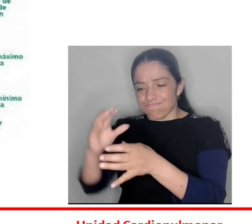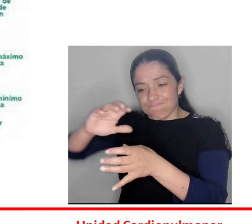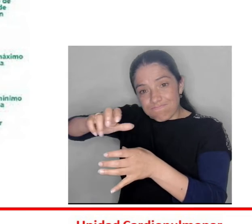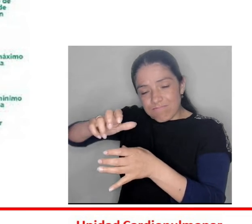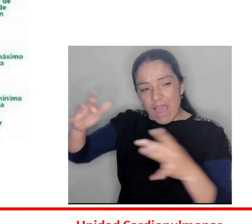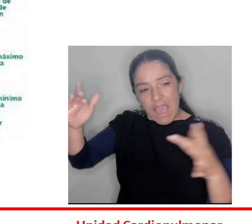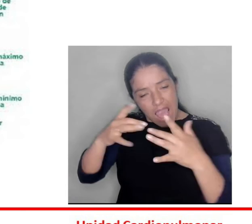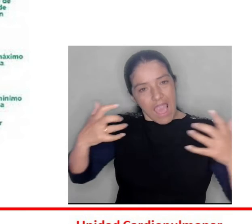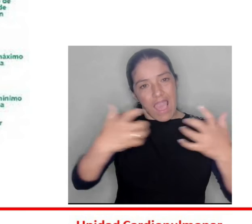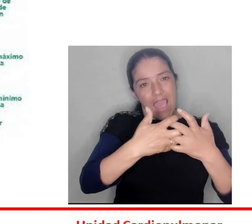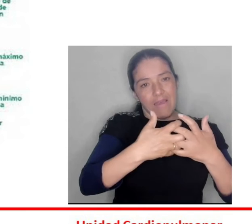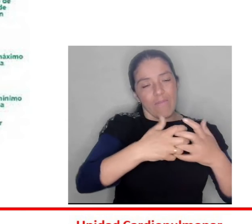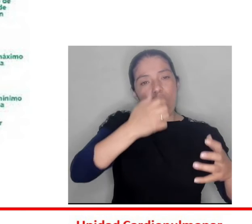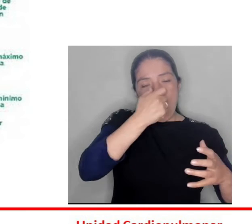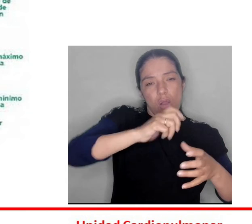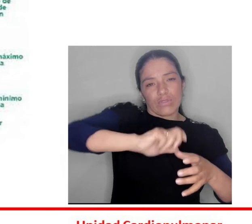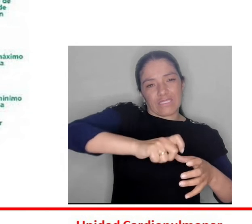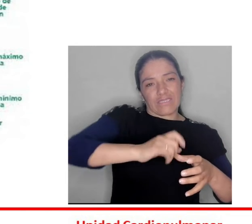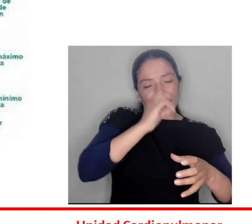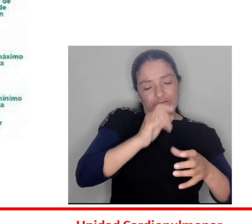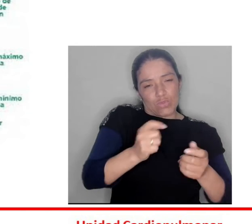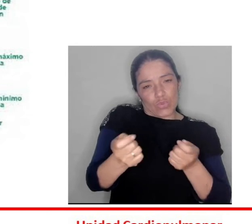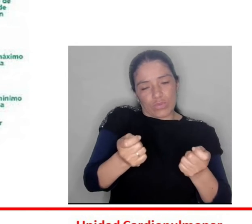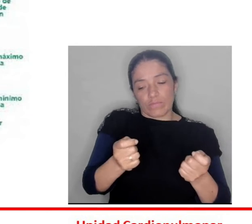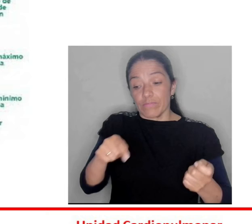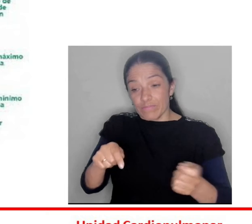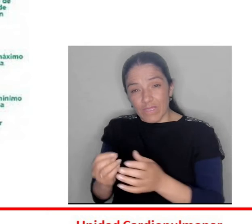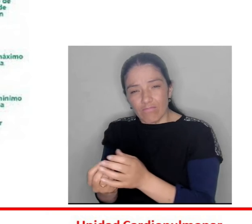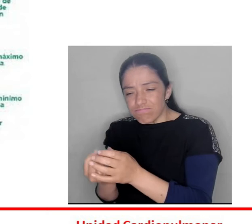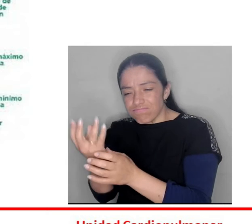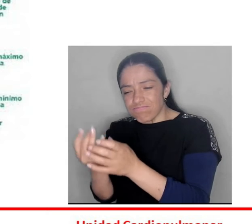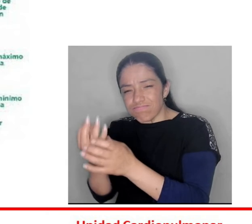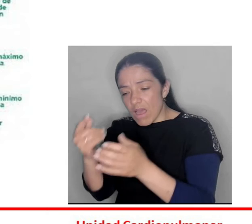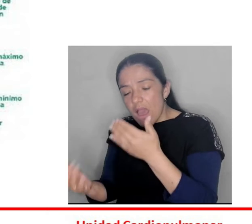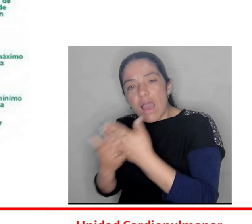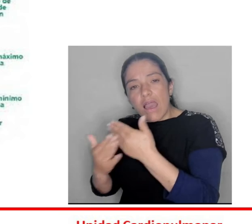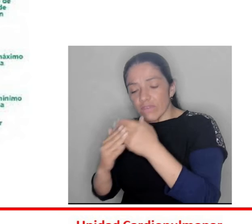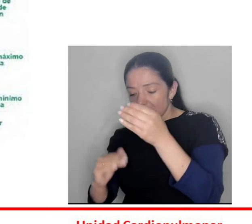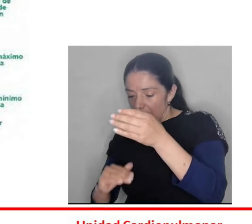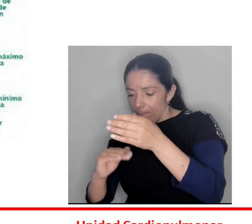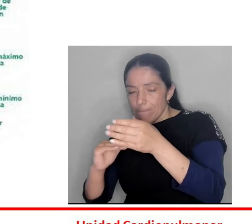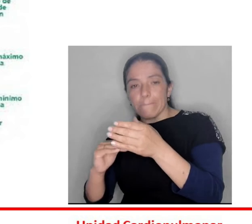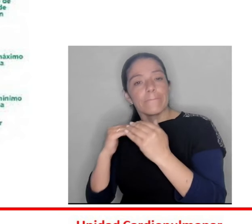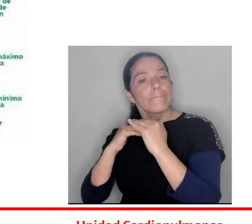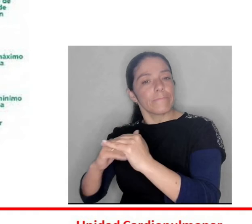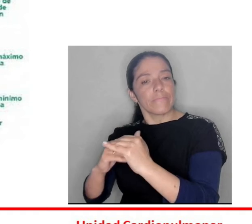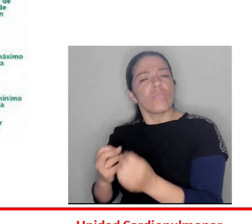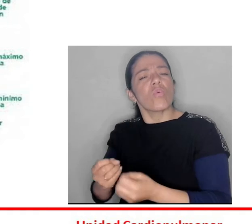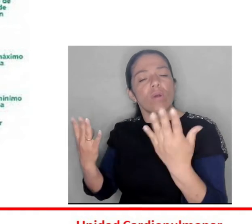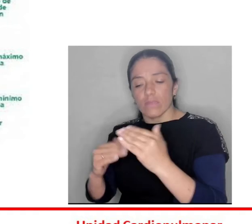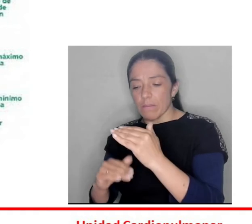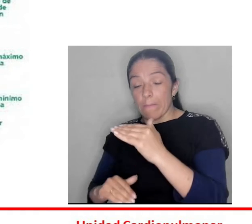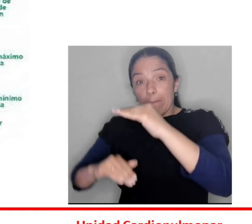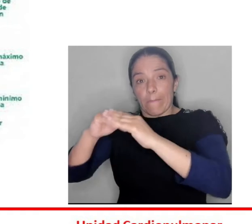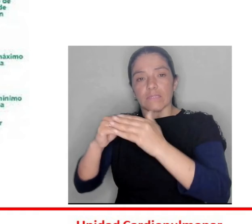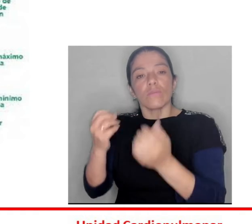Su tapa debe adaptar perfectamente al regulador del cilindro de oxígeno. El humidificador tiene señalizado el